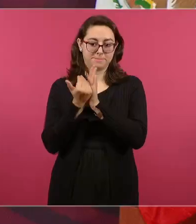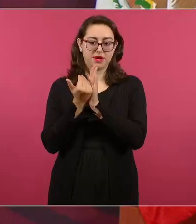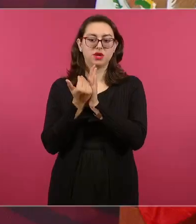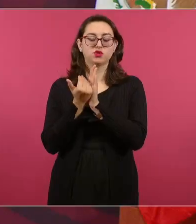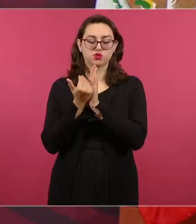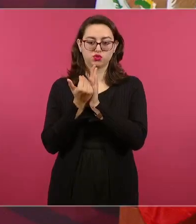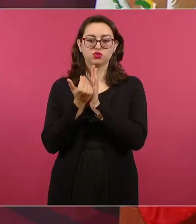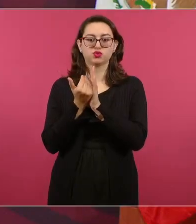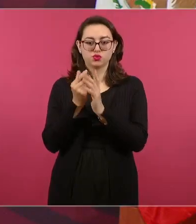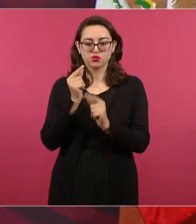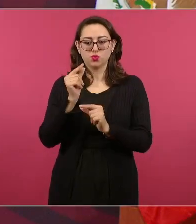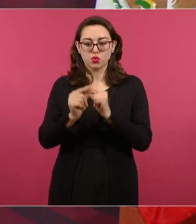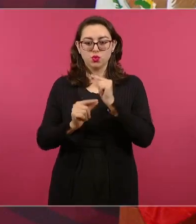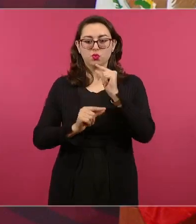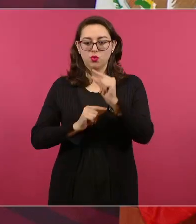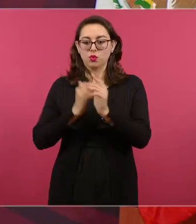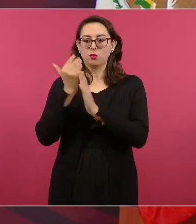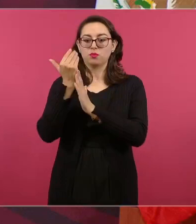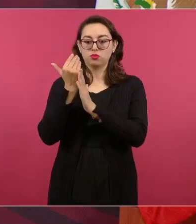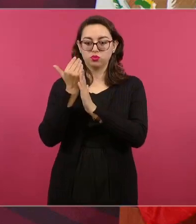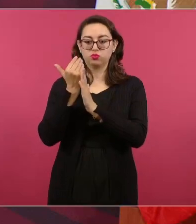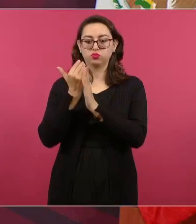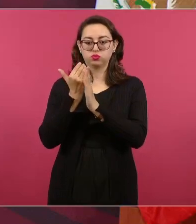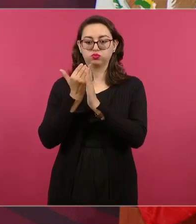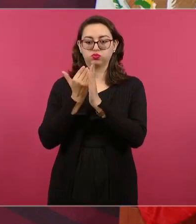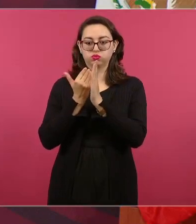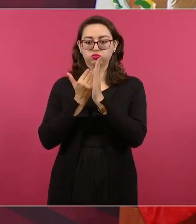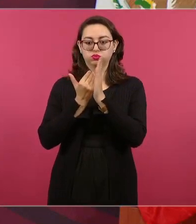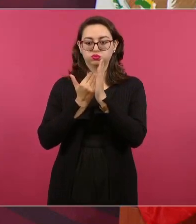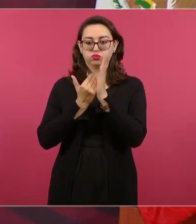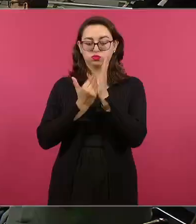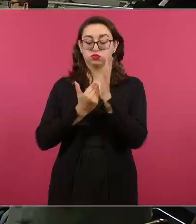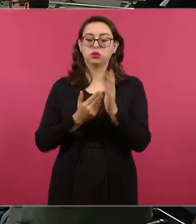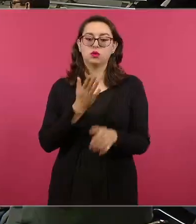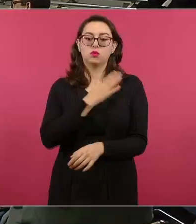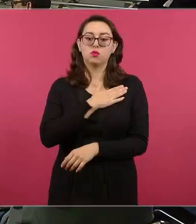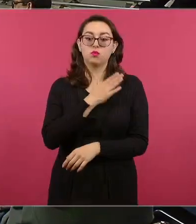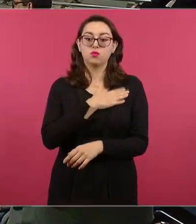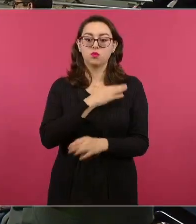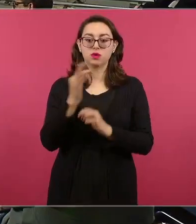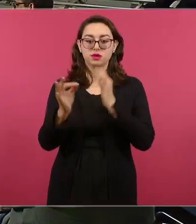Y sigue bajando. ¿La pones?